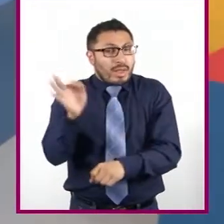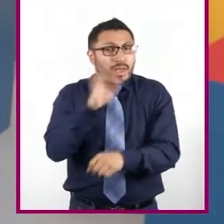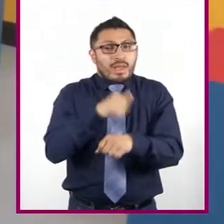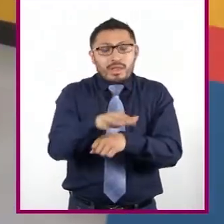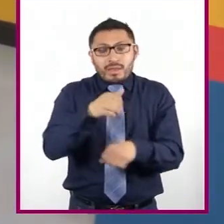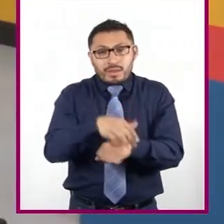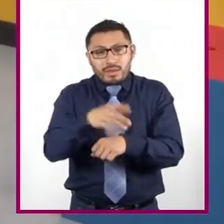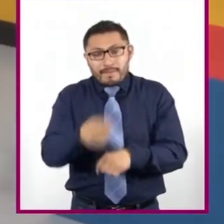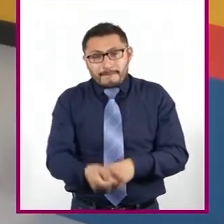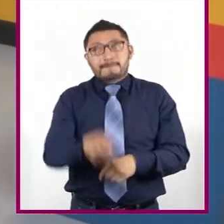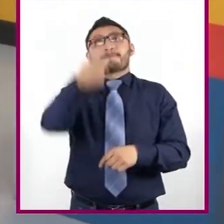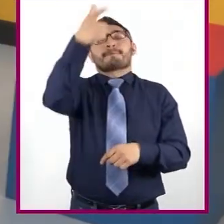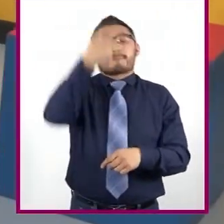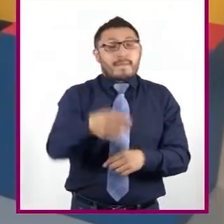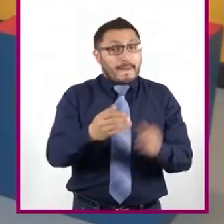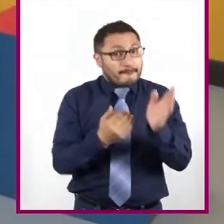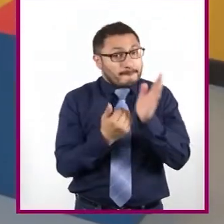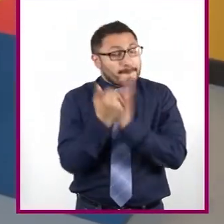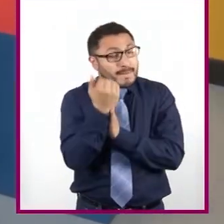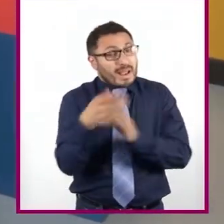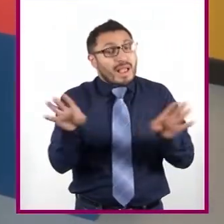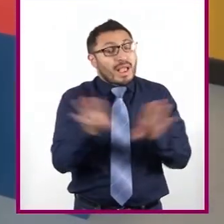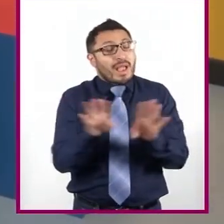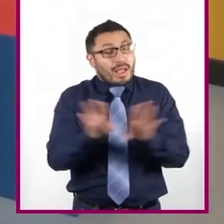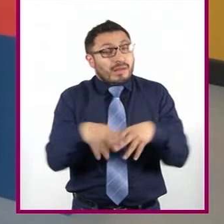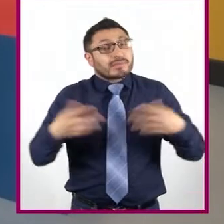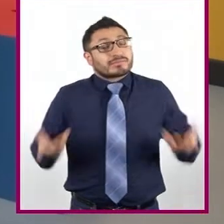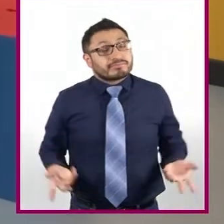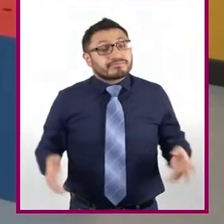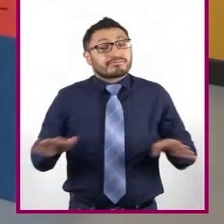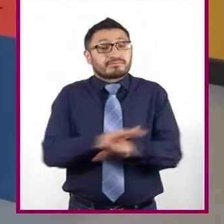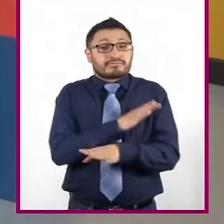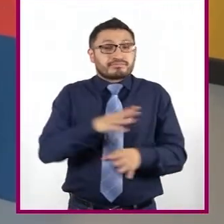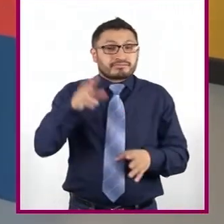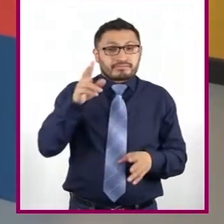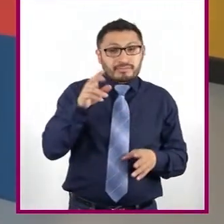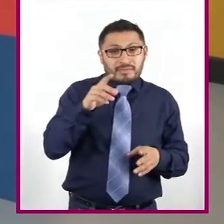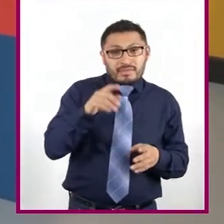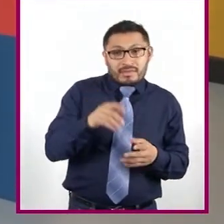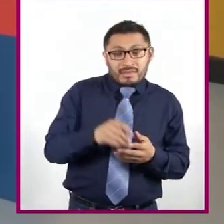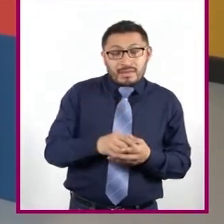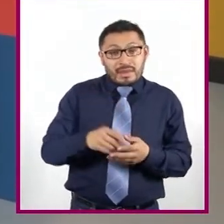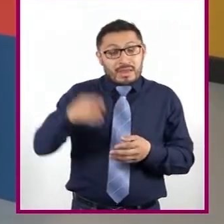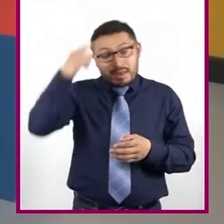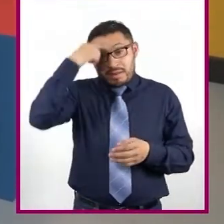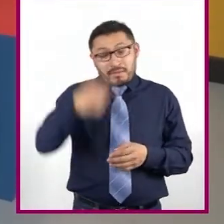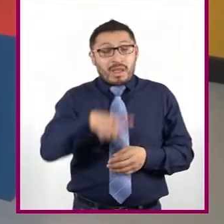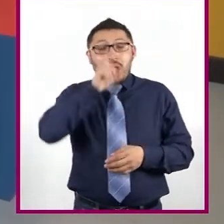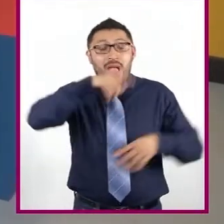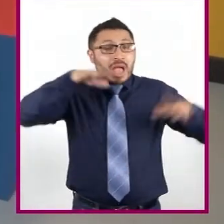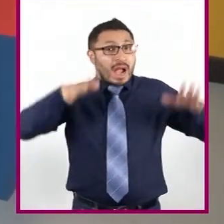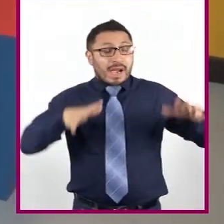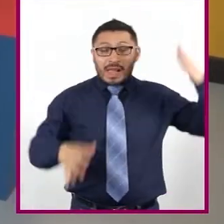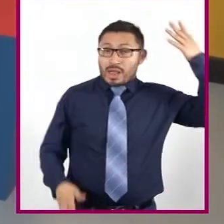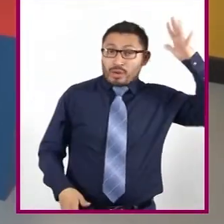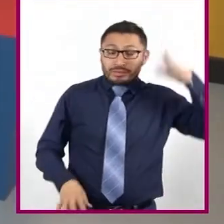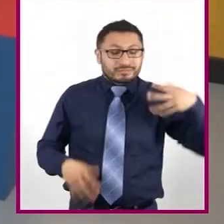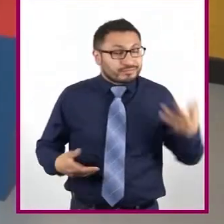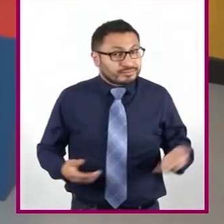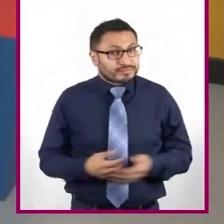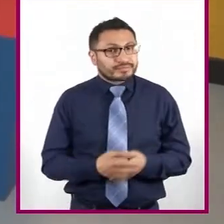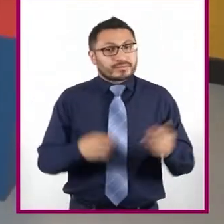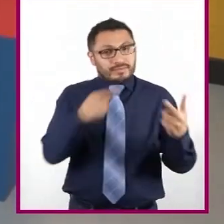de lanzamientos aumenta. ¿Cómo variará la probabilidad frecuencial de que caiga águila o sol? Cecilia